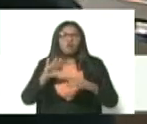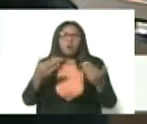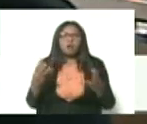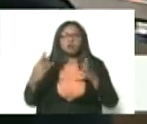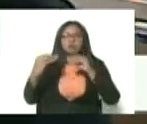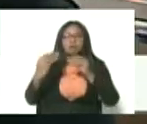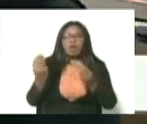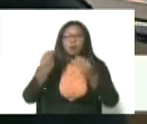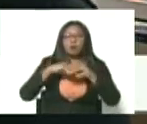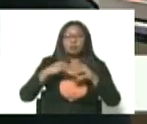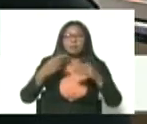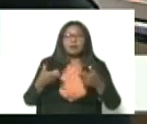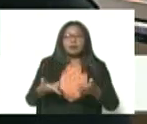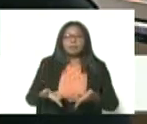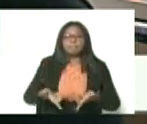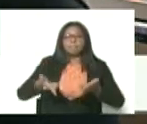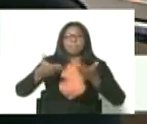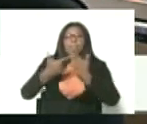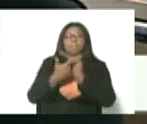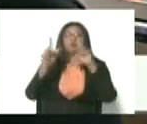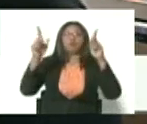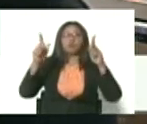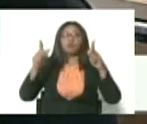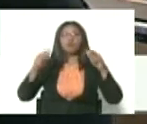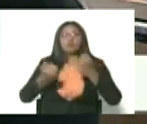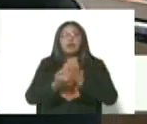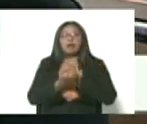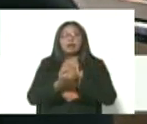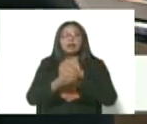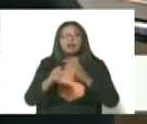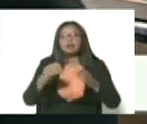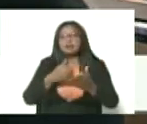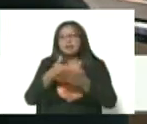gobierno venezolano, dar ciertos